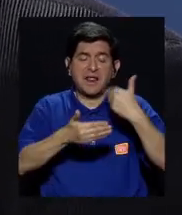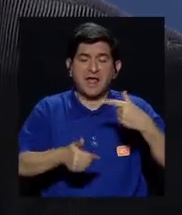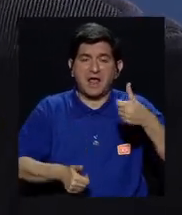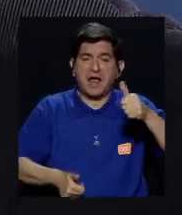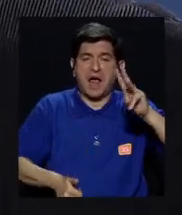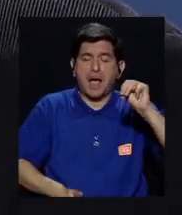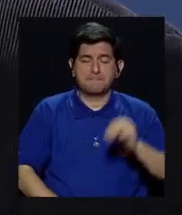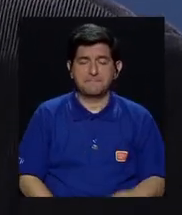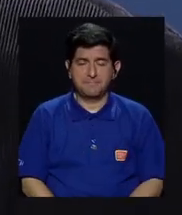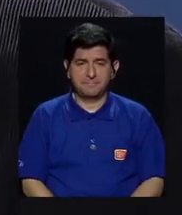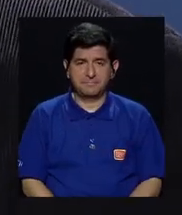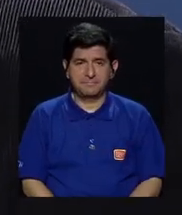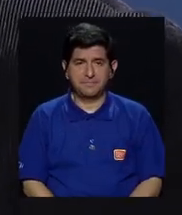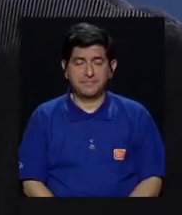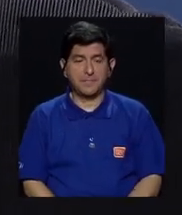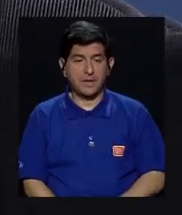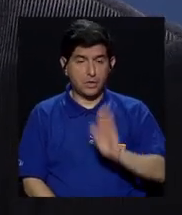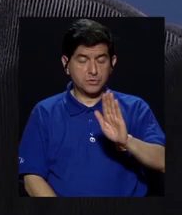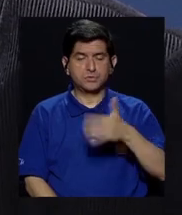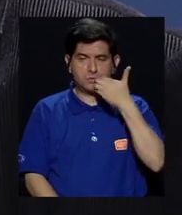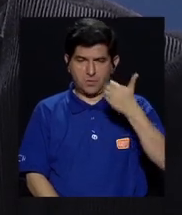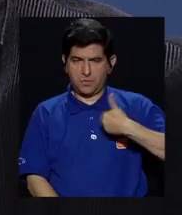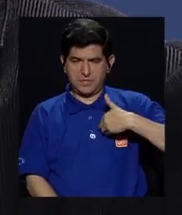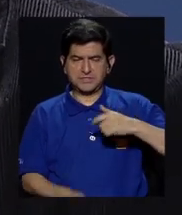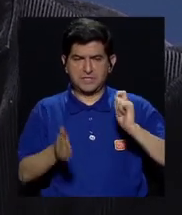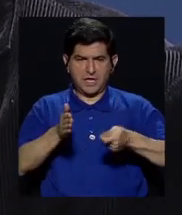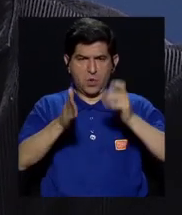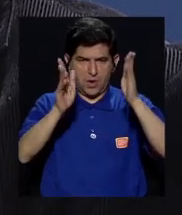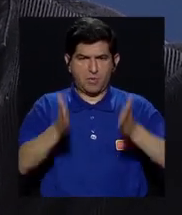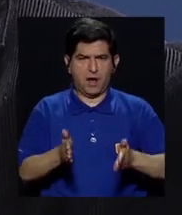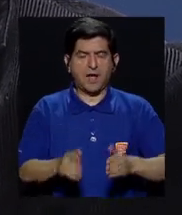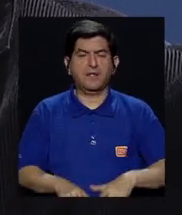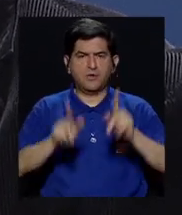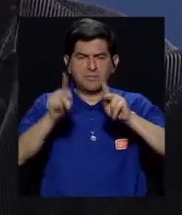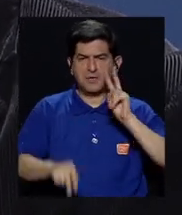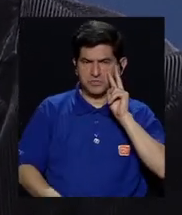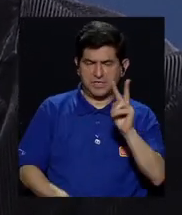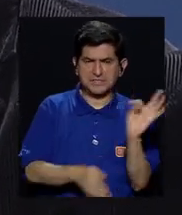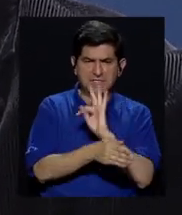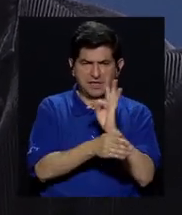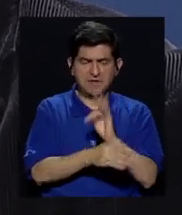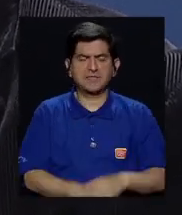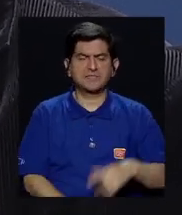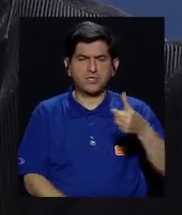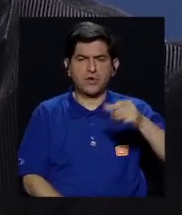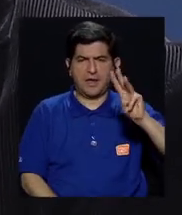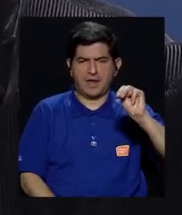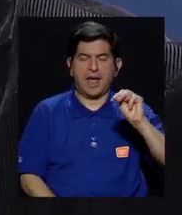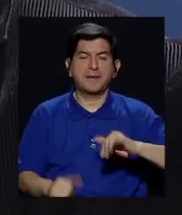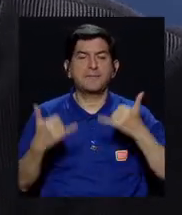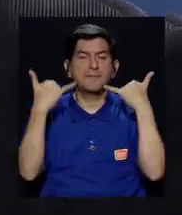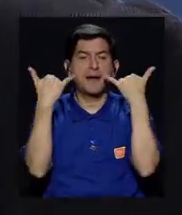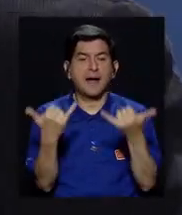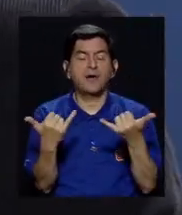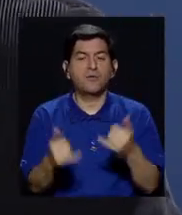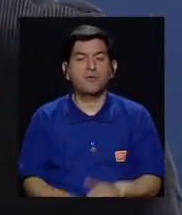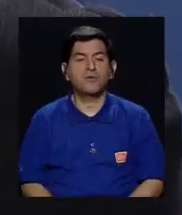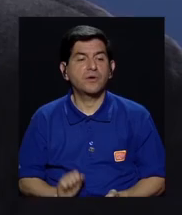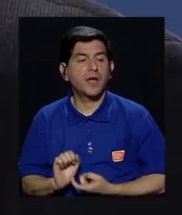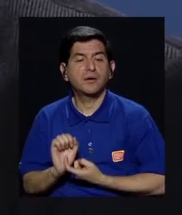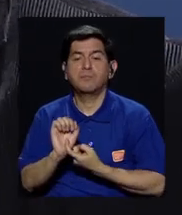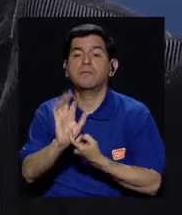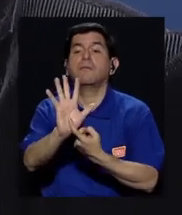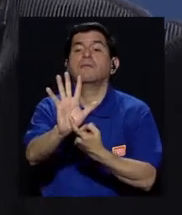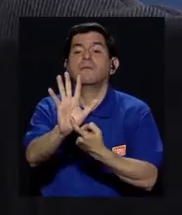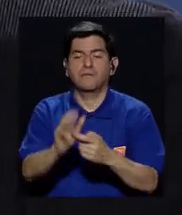metropolitana entonces ahora su prestigio también como abogado era de la gente que ve televisión en la gran área metropolitana pero ahora esa exposición